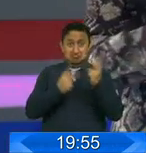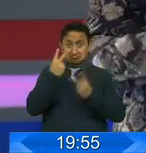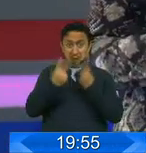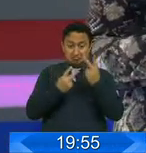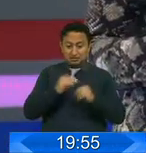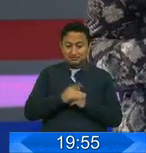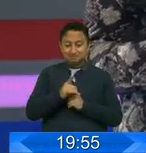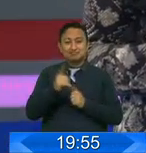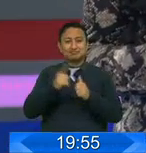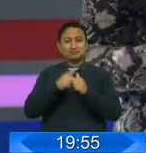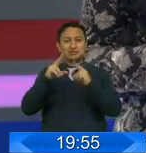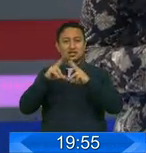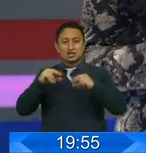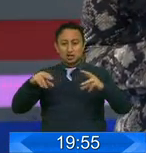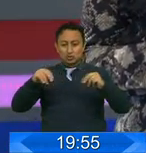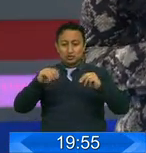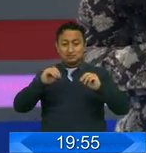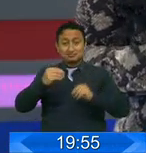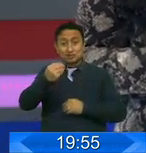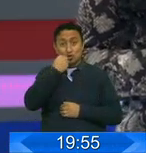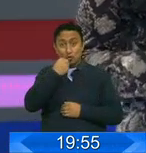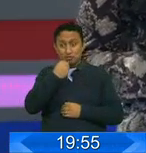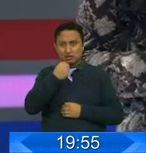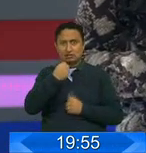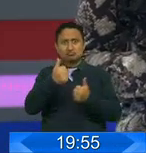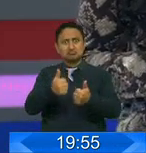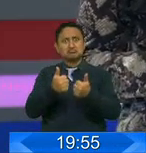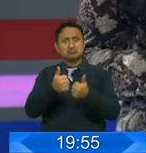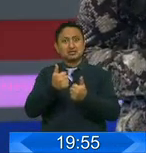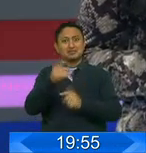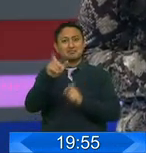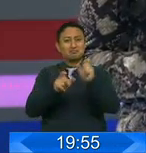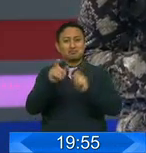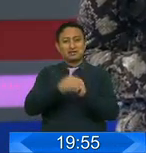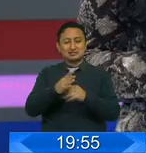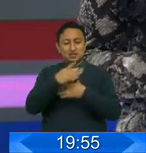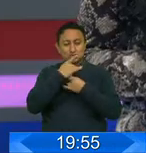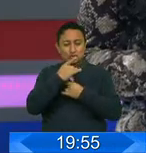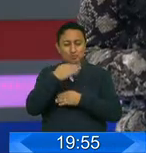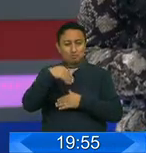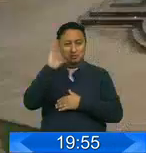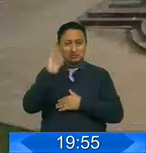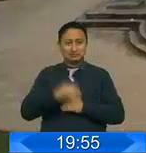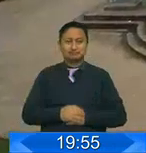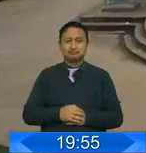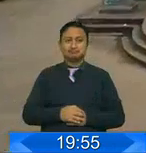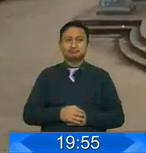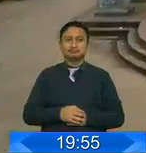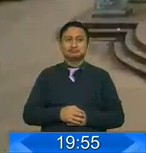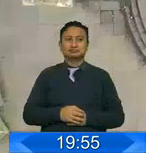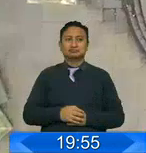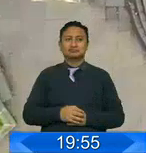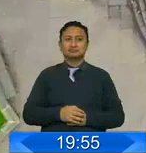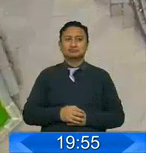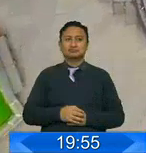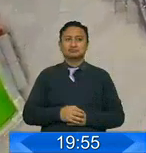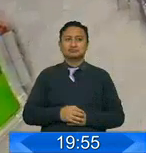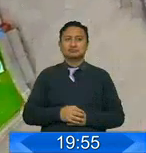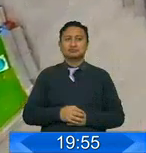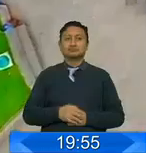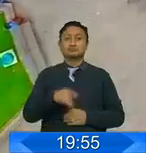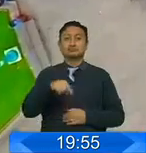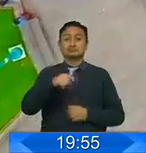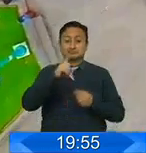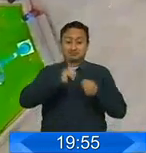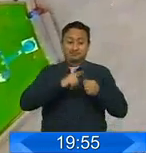La naturaleza y la gastronomía son las opciones preferidas de los turistas. A 4 horas